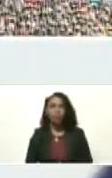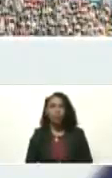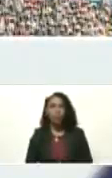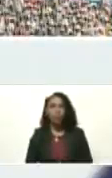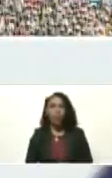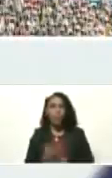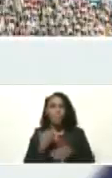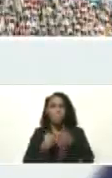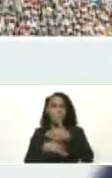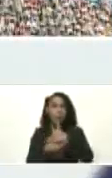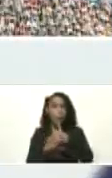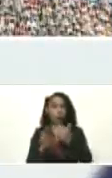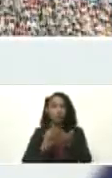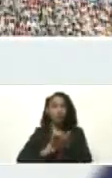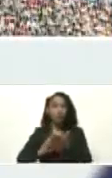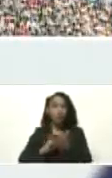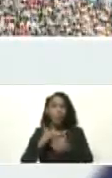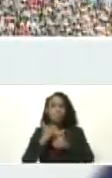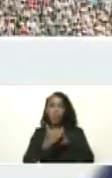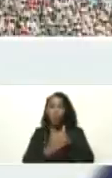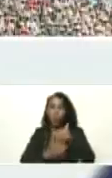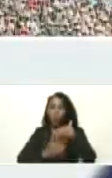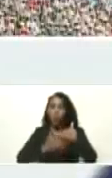Vamos a ir recuperando paso a paso.